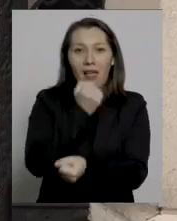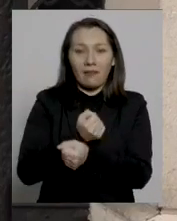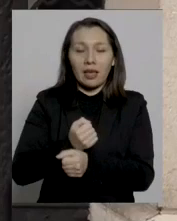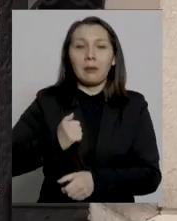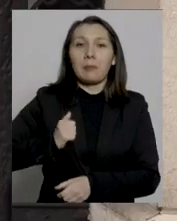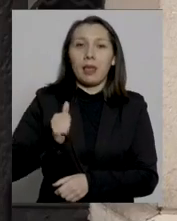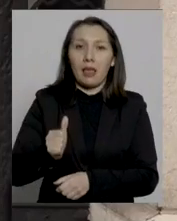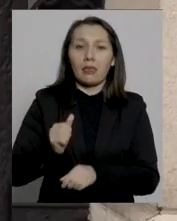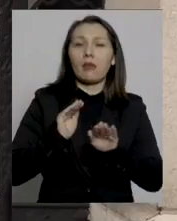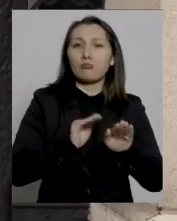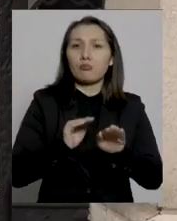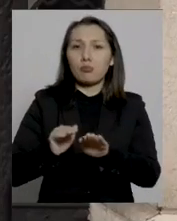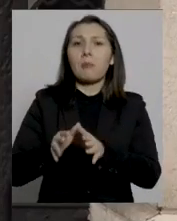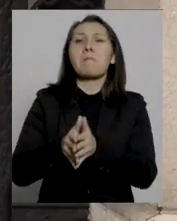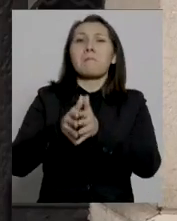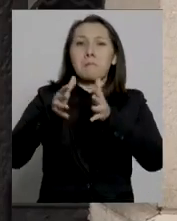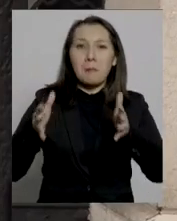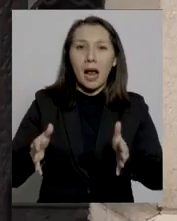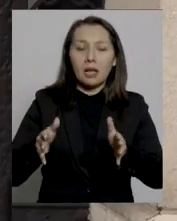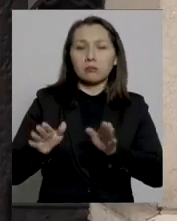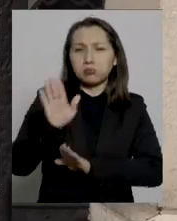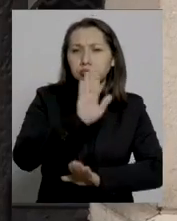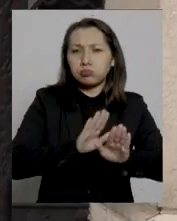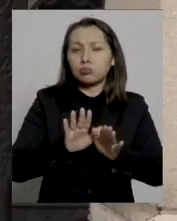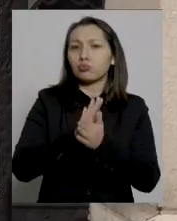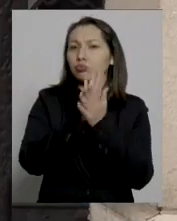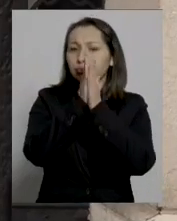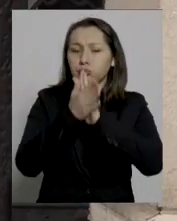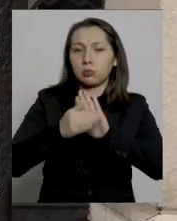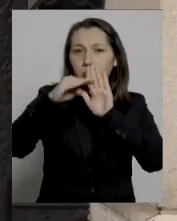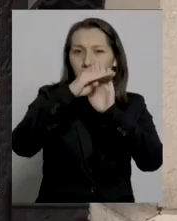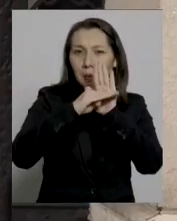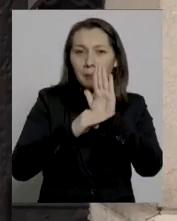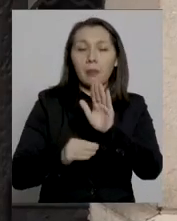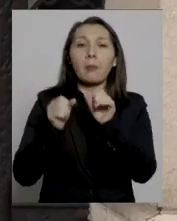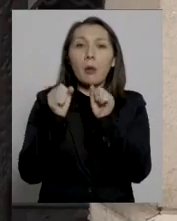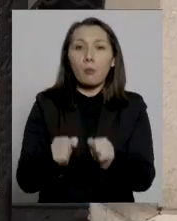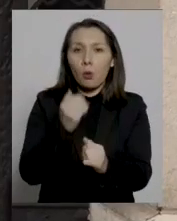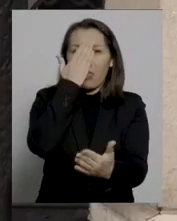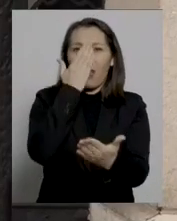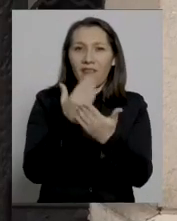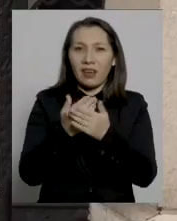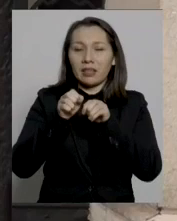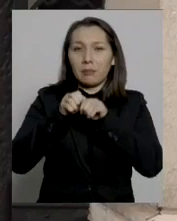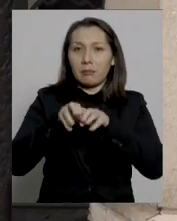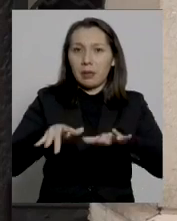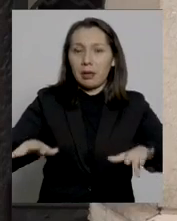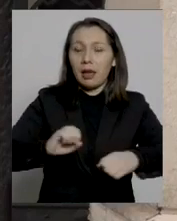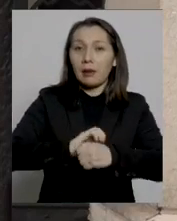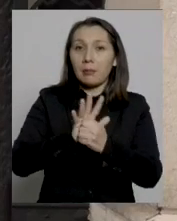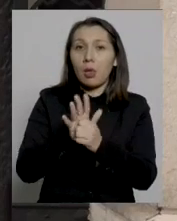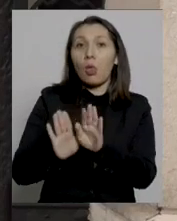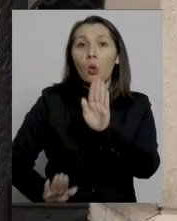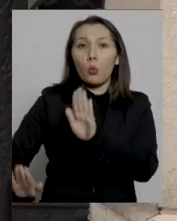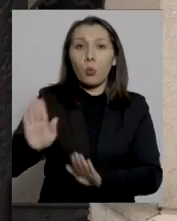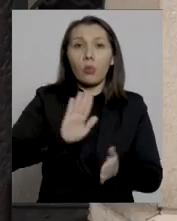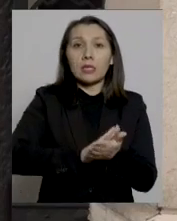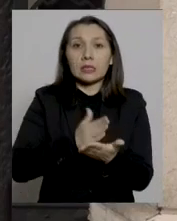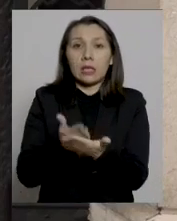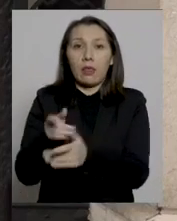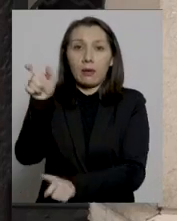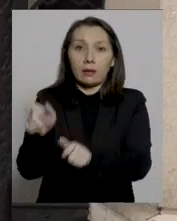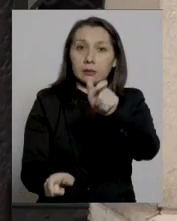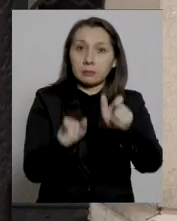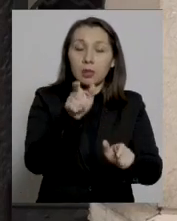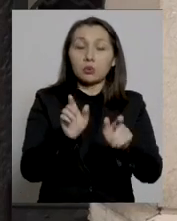PDI, para poder reforzar todas las medidas necesarias para poder enfrentar la pandemia, cuidar la salud de las